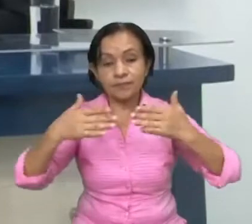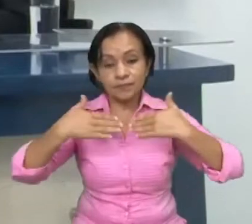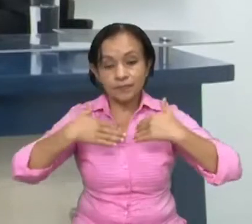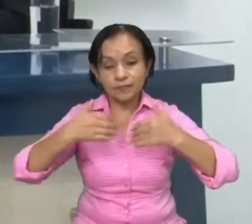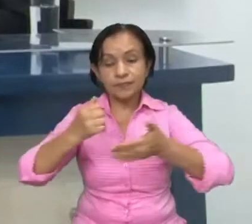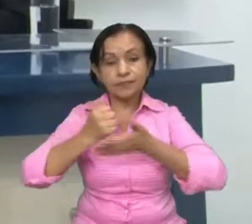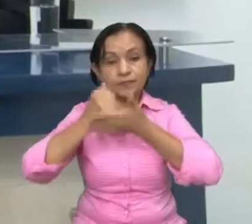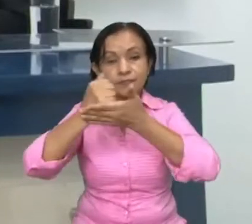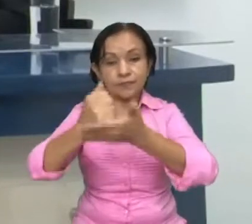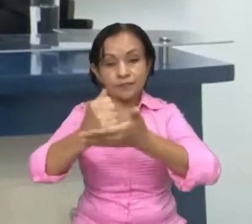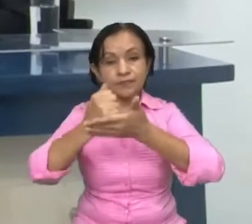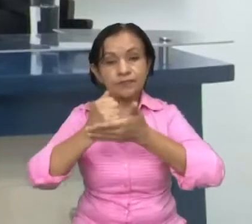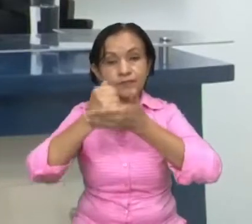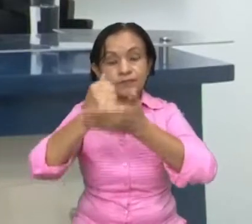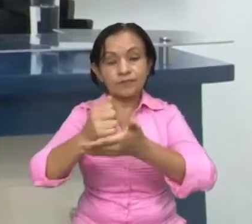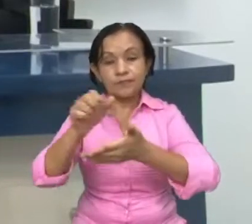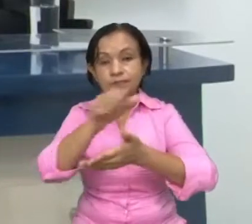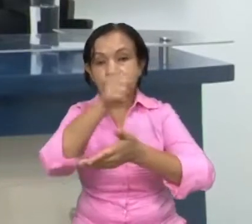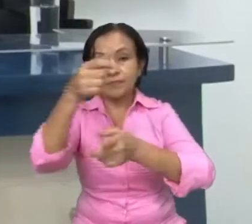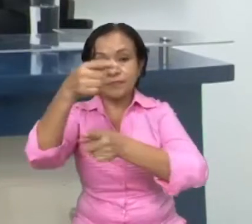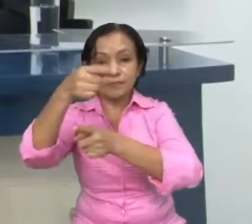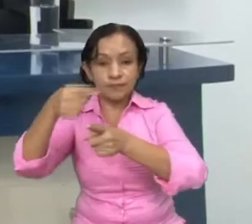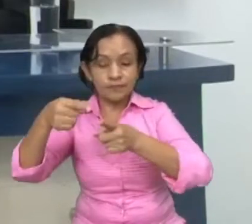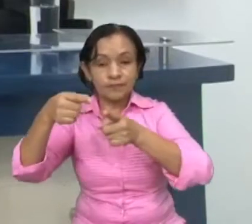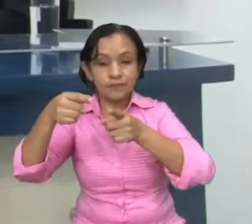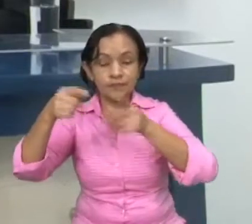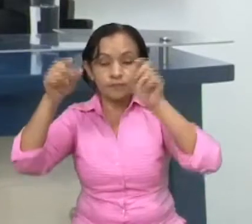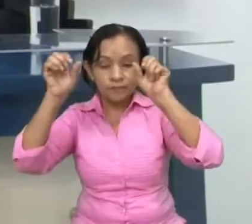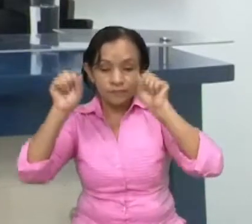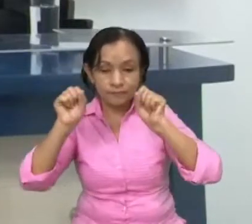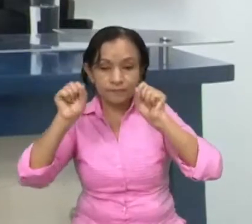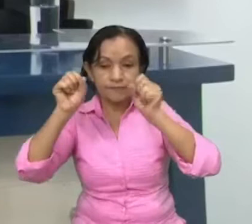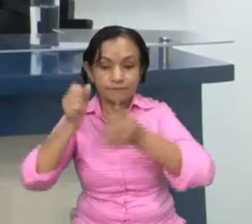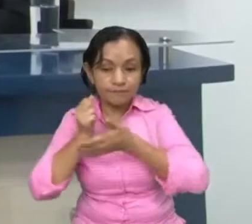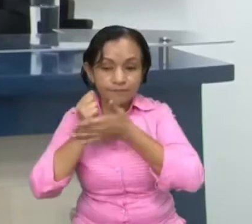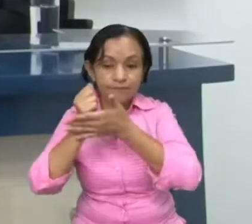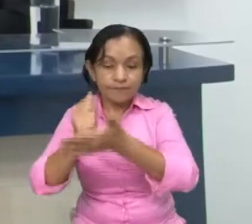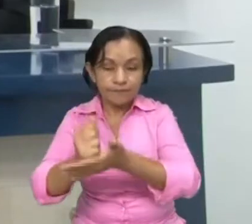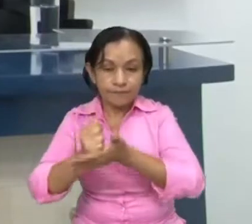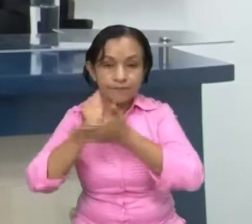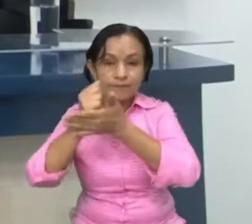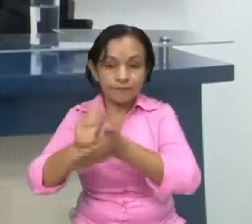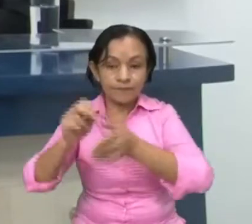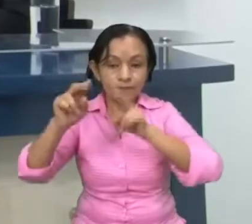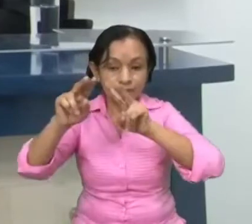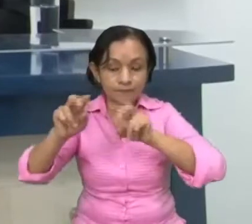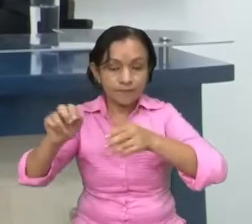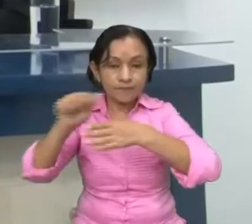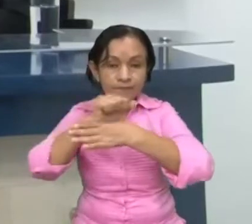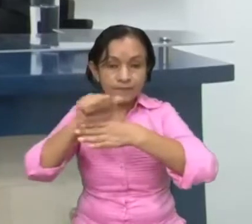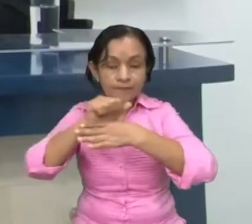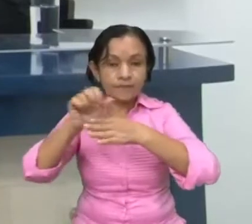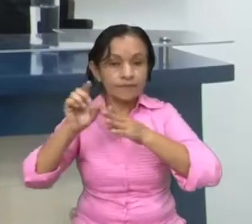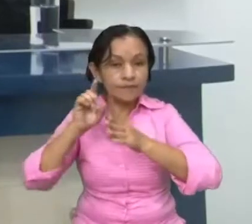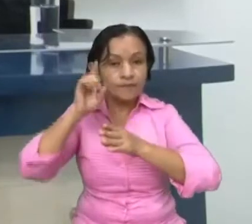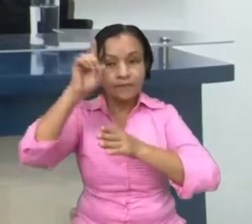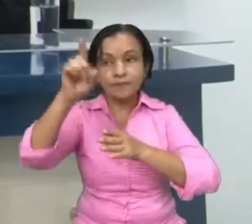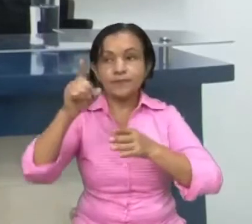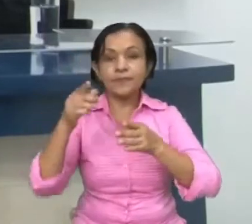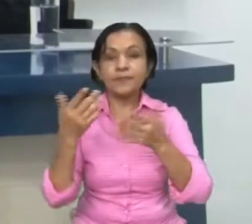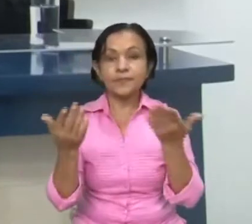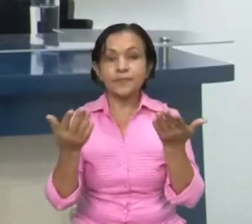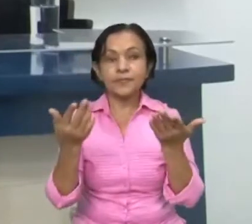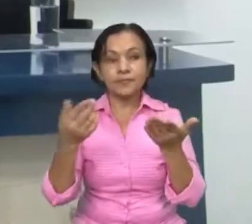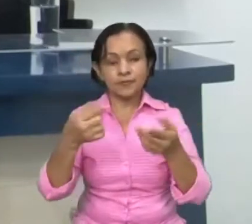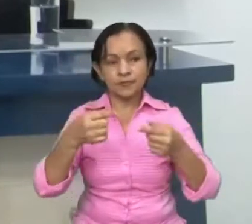salud también se le pueda ofertar la otra parte de la rehabilitación, la terapia, neurodesarrollo y seguimiento. Doctor,